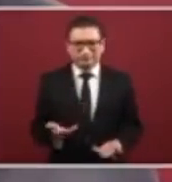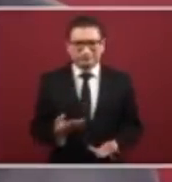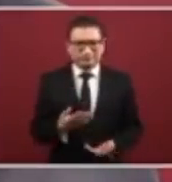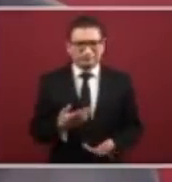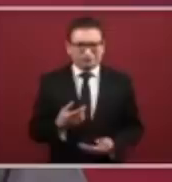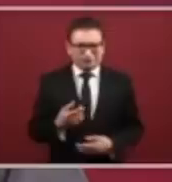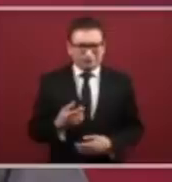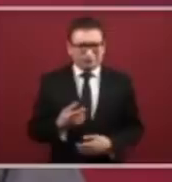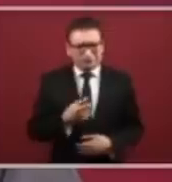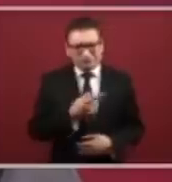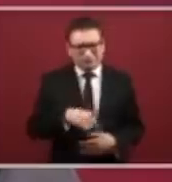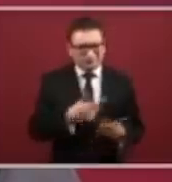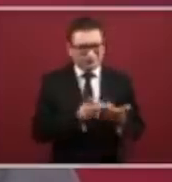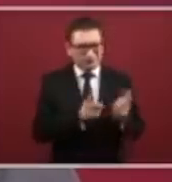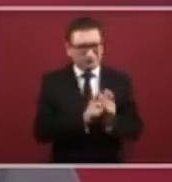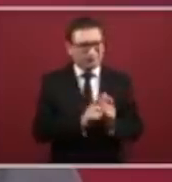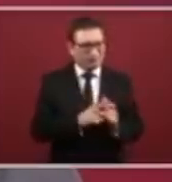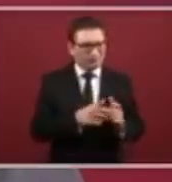nuestros adversarios